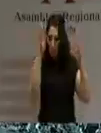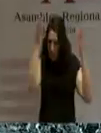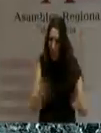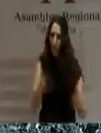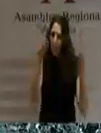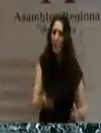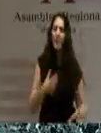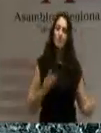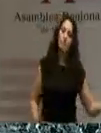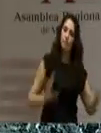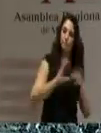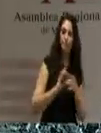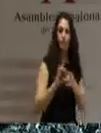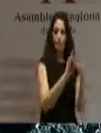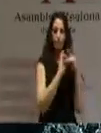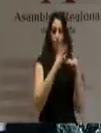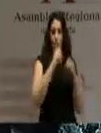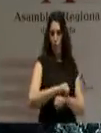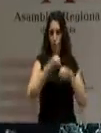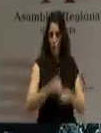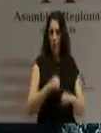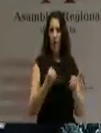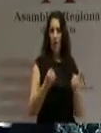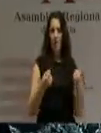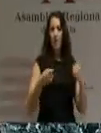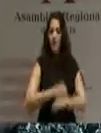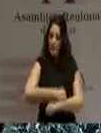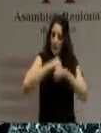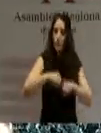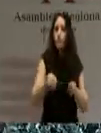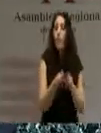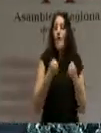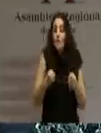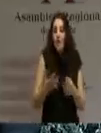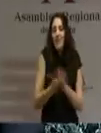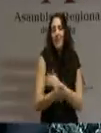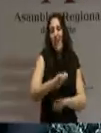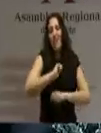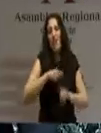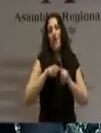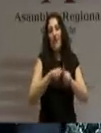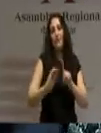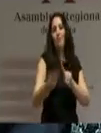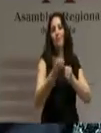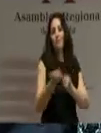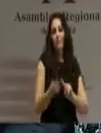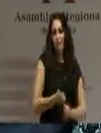porque eso nos dará fuerza, y esa fuerza es la que nos dará la posibilidad de conseguir los objetivos por los que luchamos.